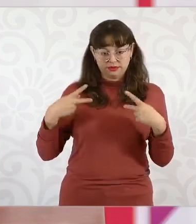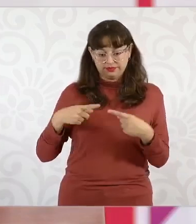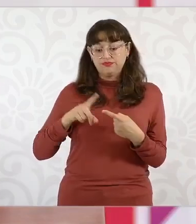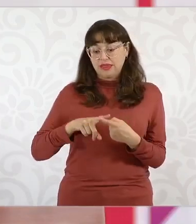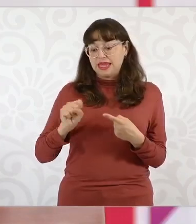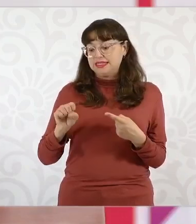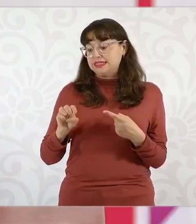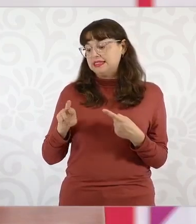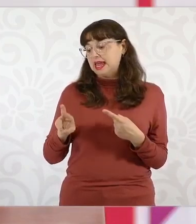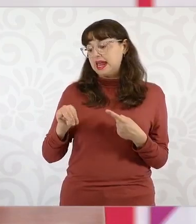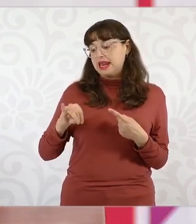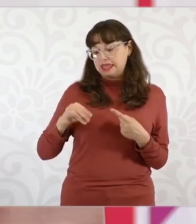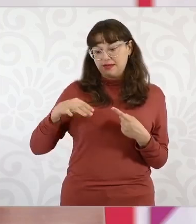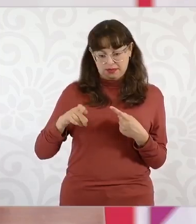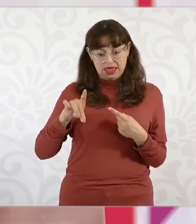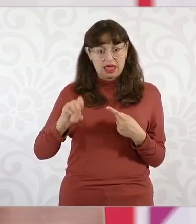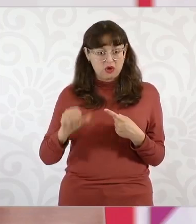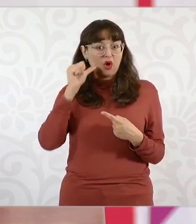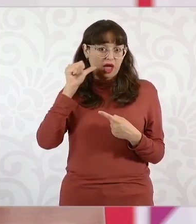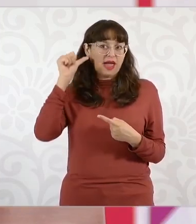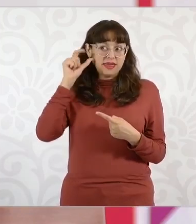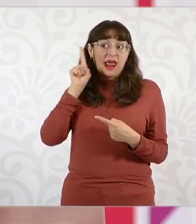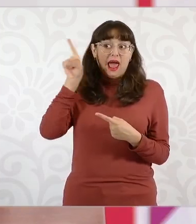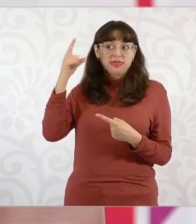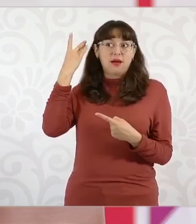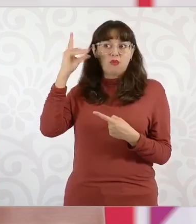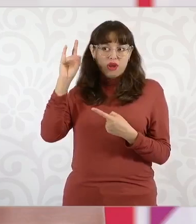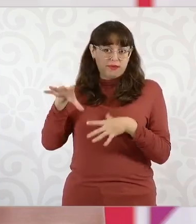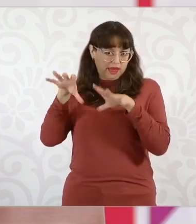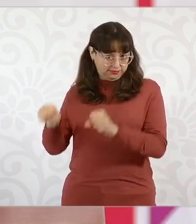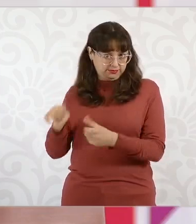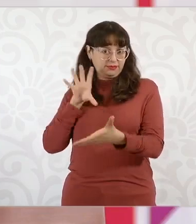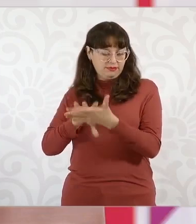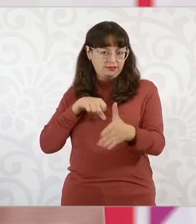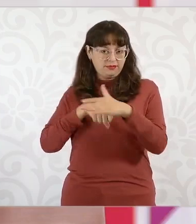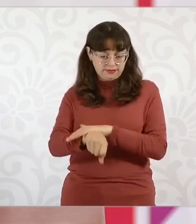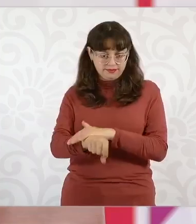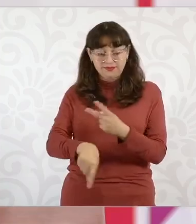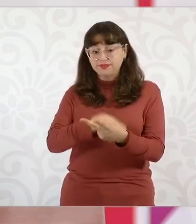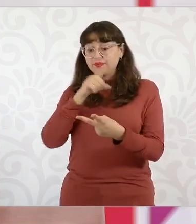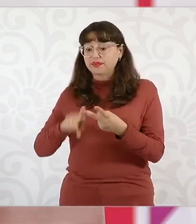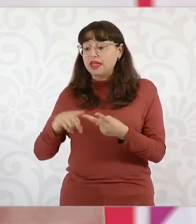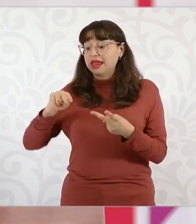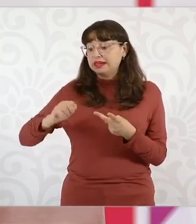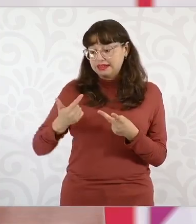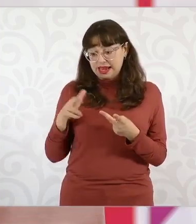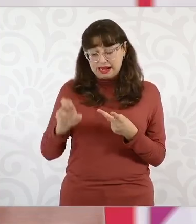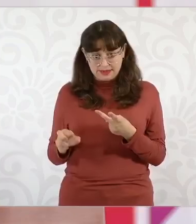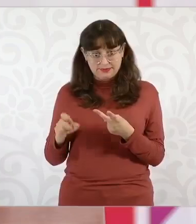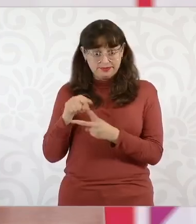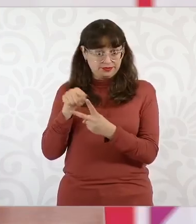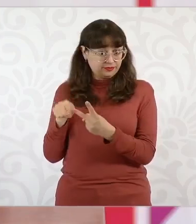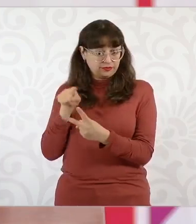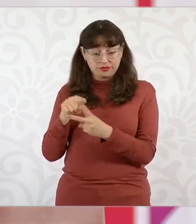Cerimedo, esta persona que ayer fue detenida en Bolivia, y Negre. Ellos lo publican,